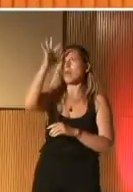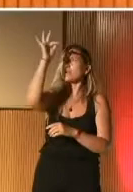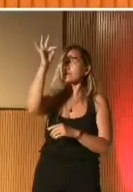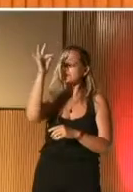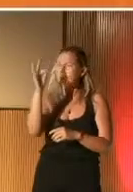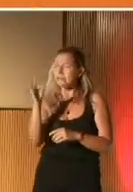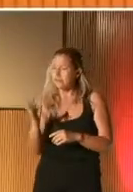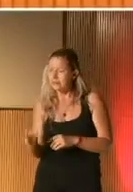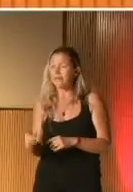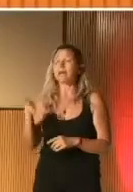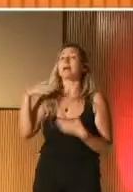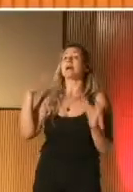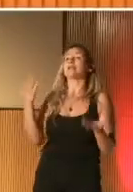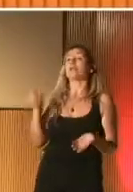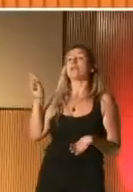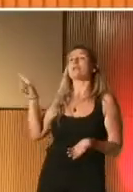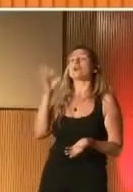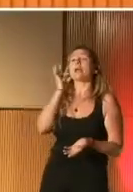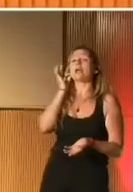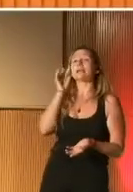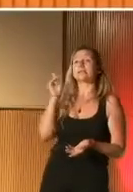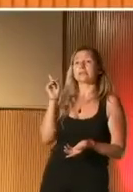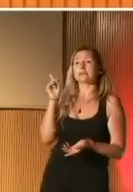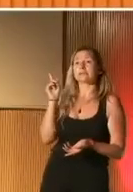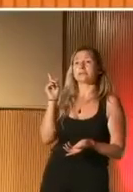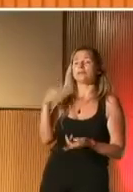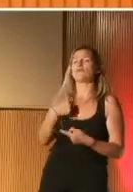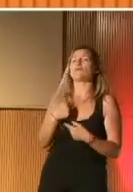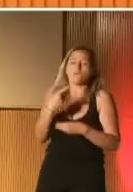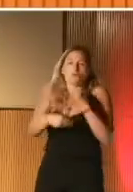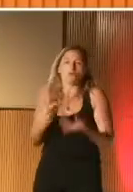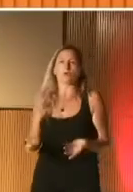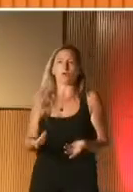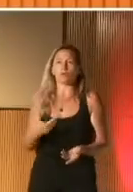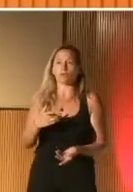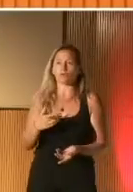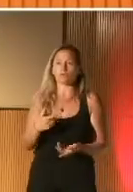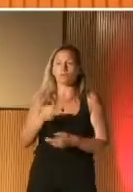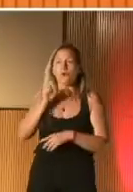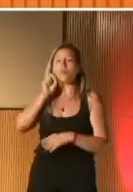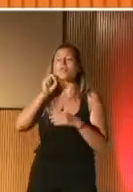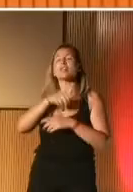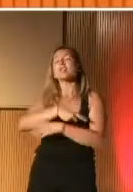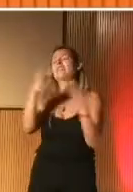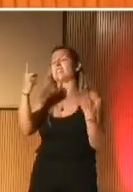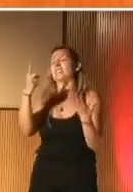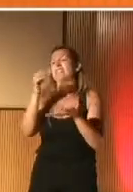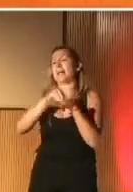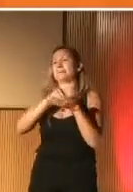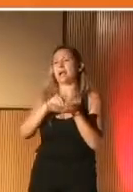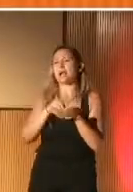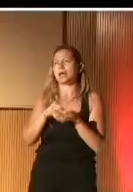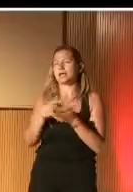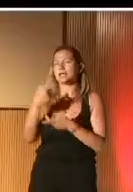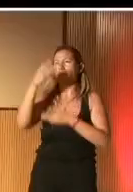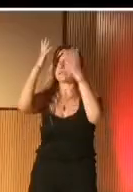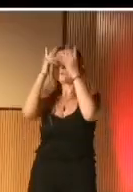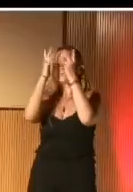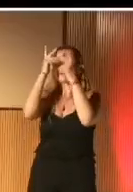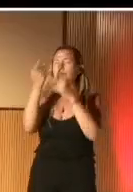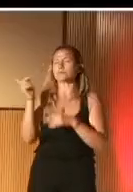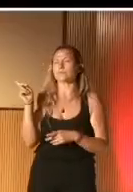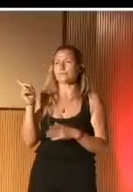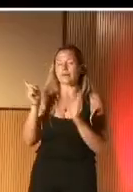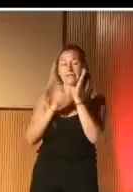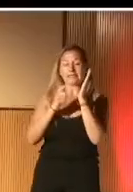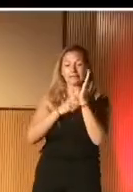hizo Brittany Gallivan en 2001 con 16 años. 16. Para conseguir esta fórmula, que